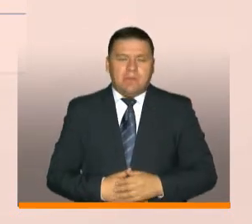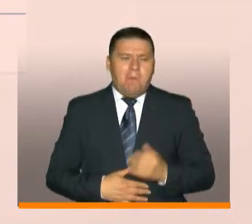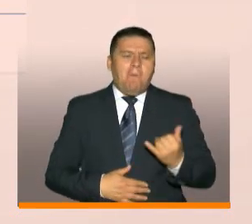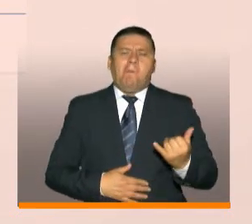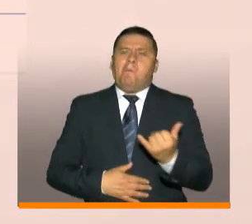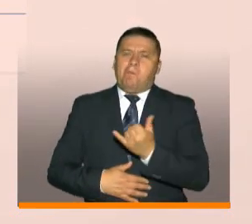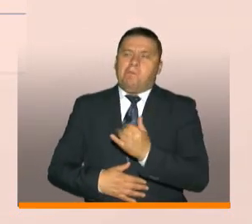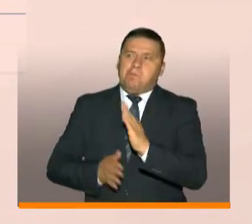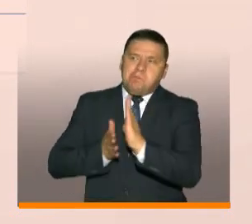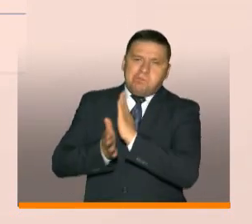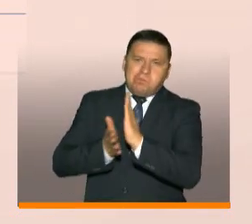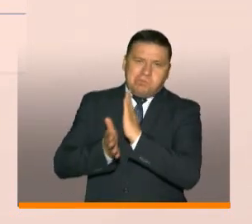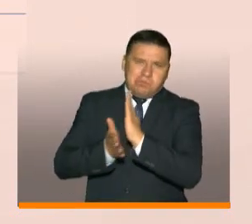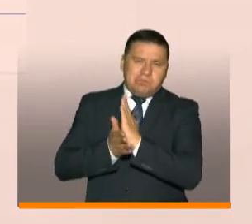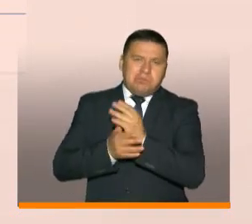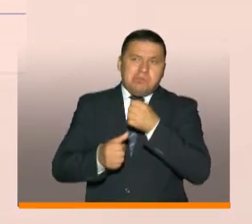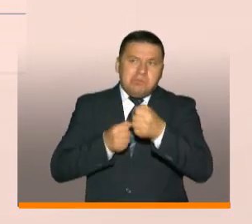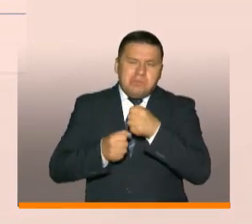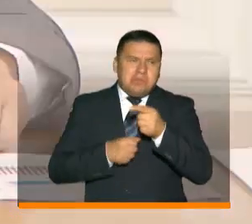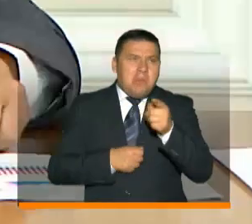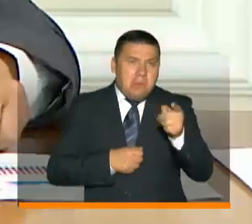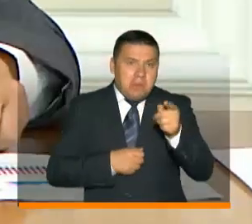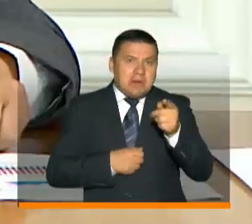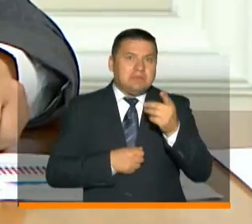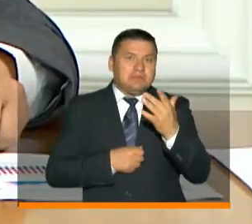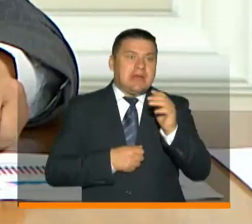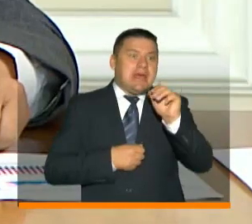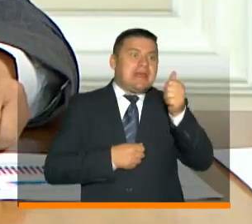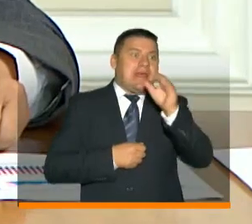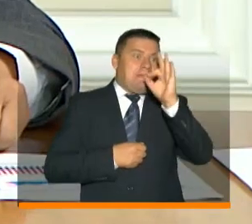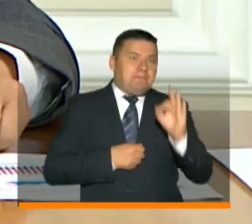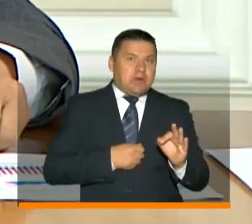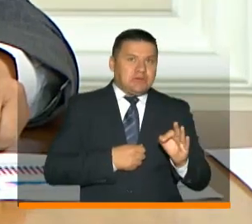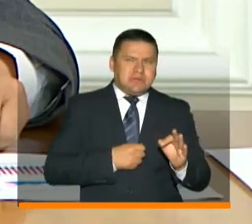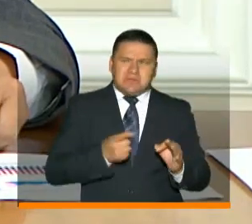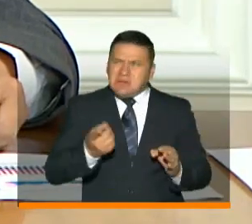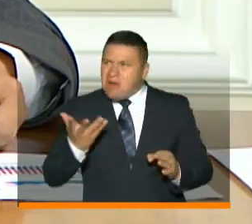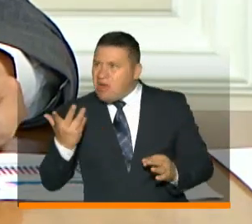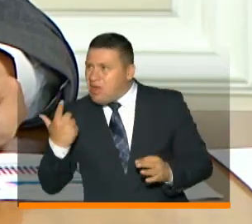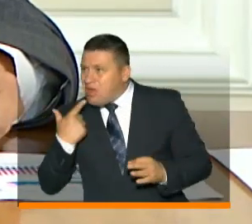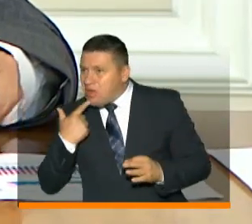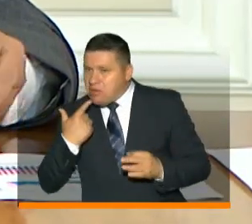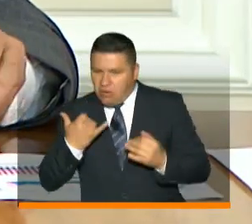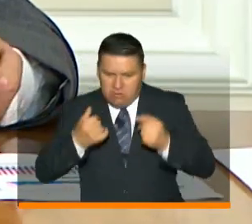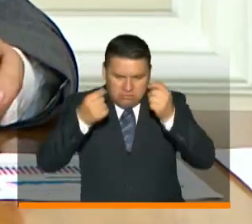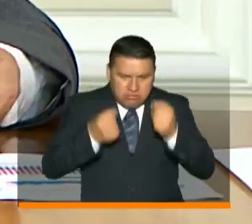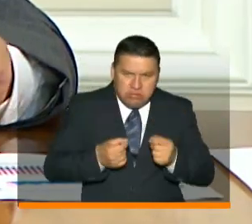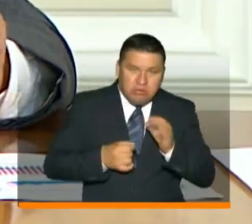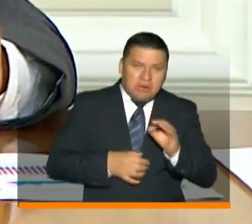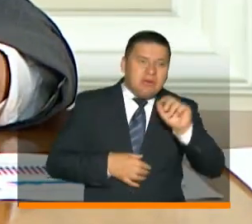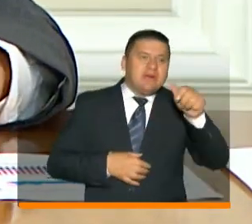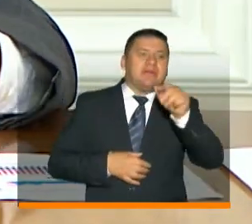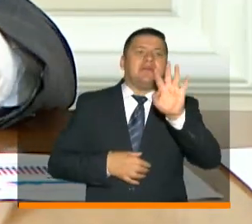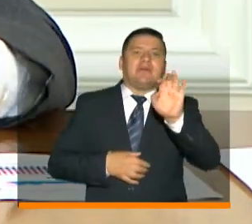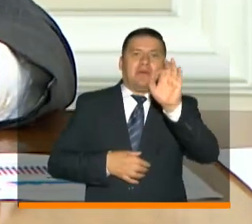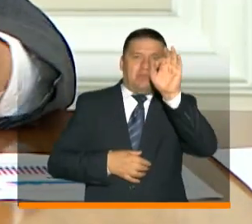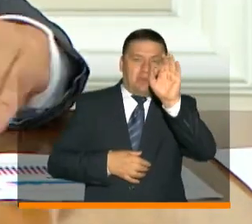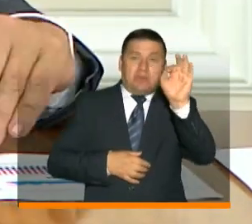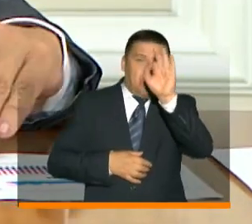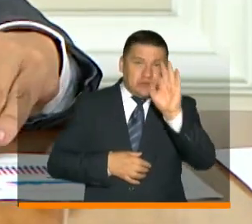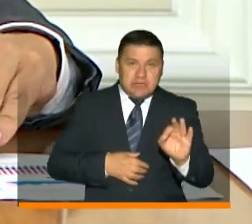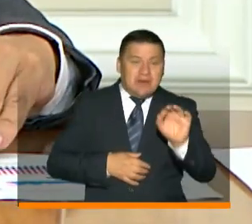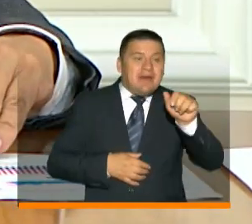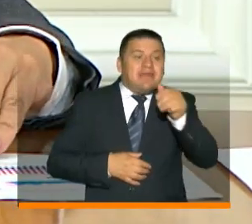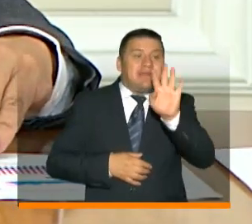existido informaciones en medios de que están al 10%, realmente la medición al día de hoy es del 19%, sin